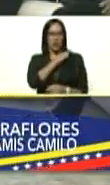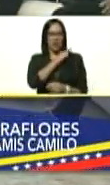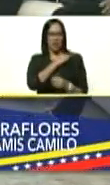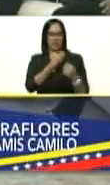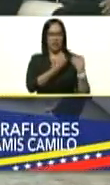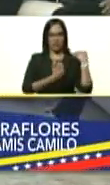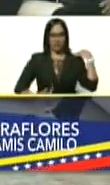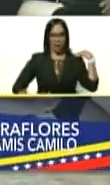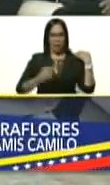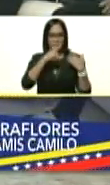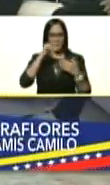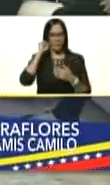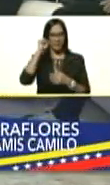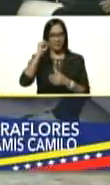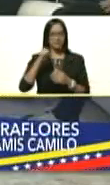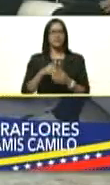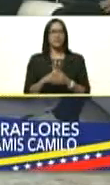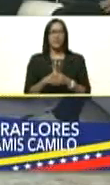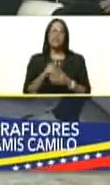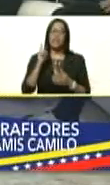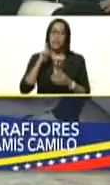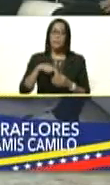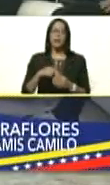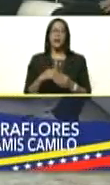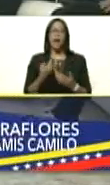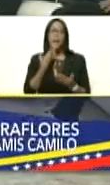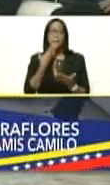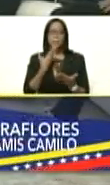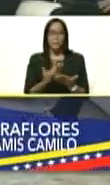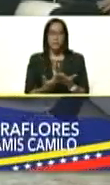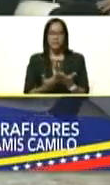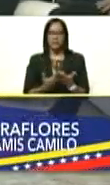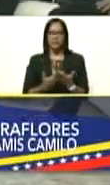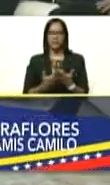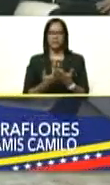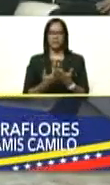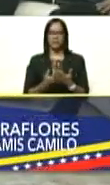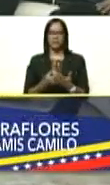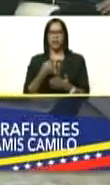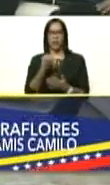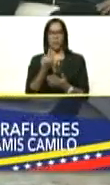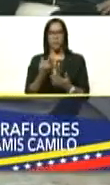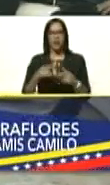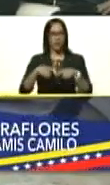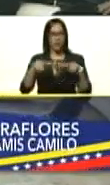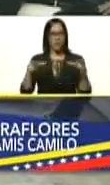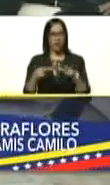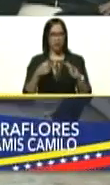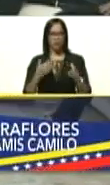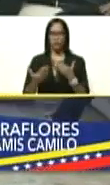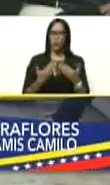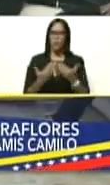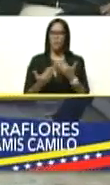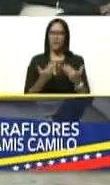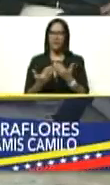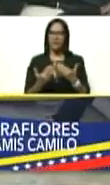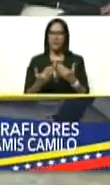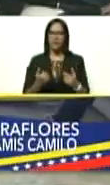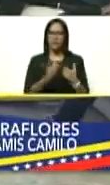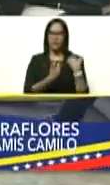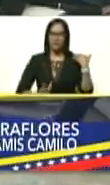Estado venezolano y que además ha permitido en varias ocasiones compartir con el